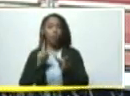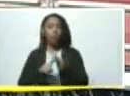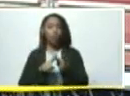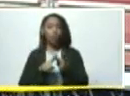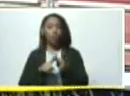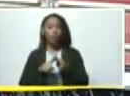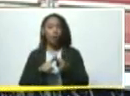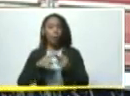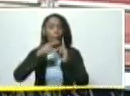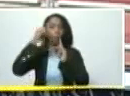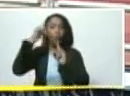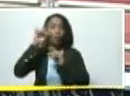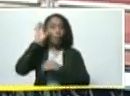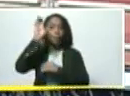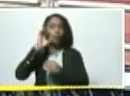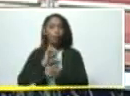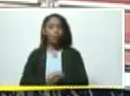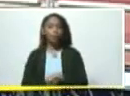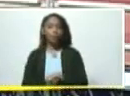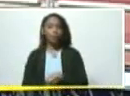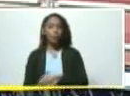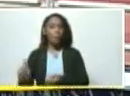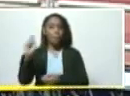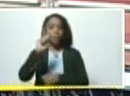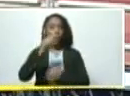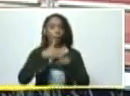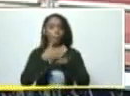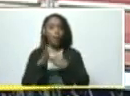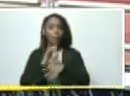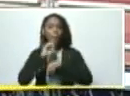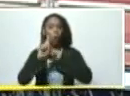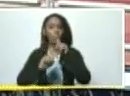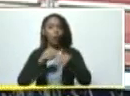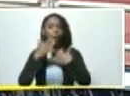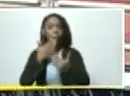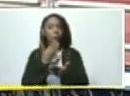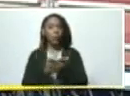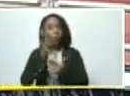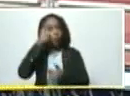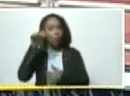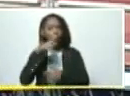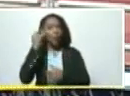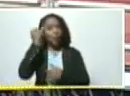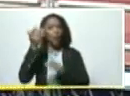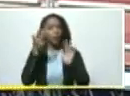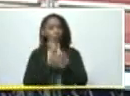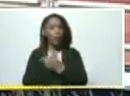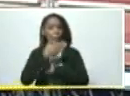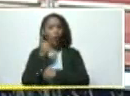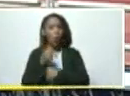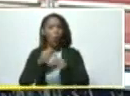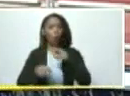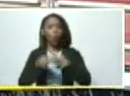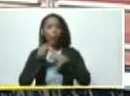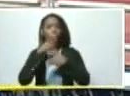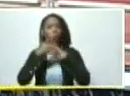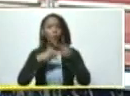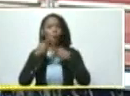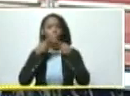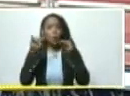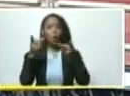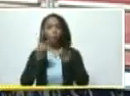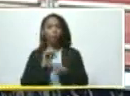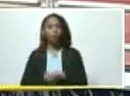la plataforma Patria, mensualmente abrir encuestas que permitan al pueblo aportar sus ideas en la mejor y construcción de políticas